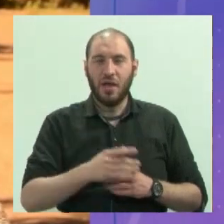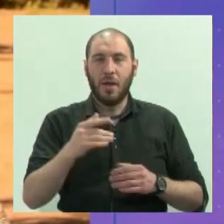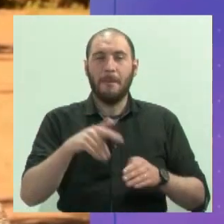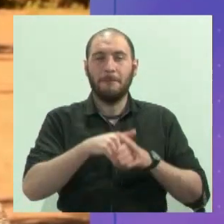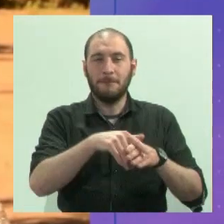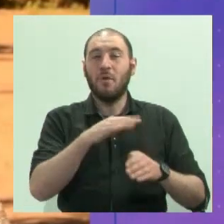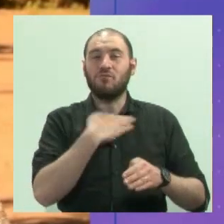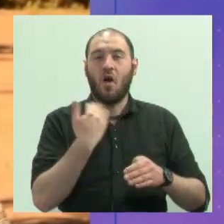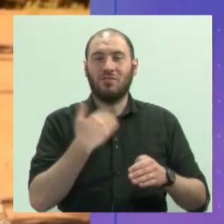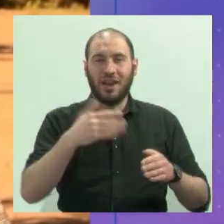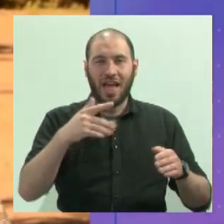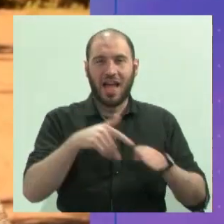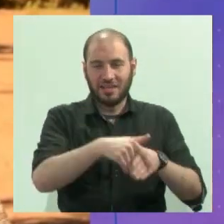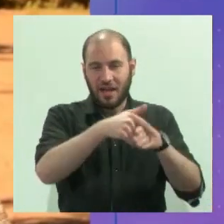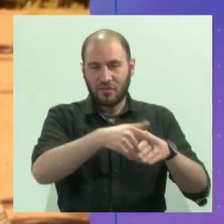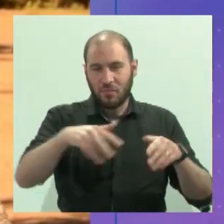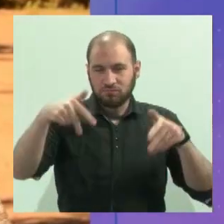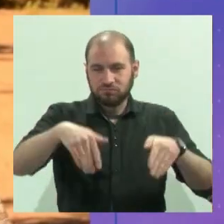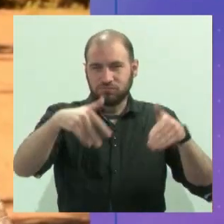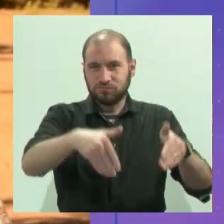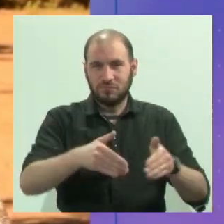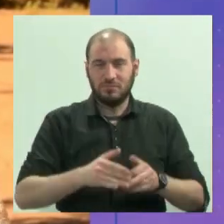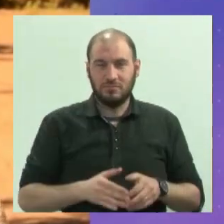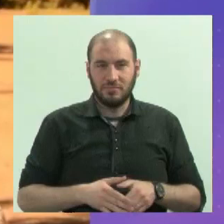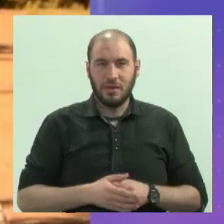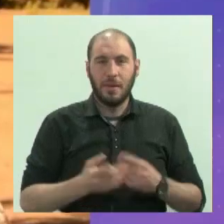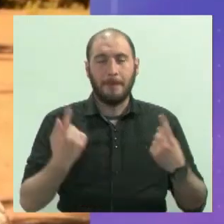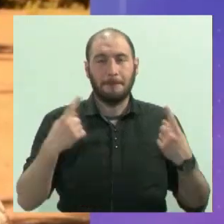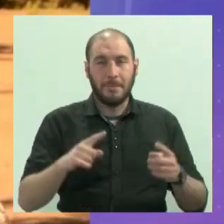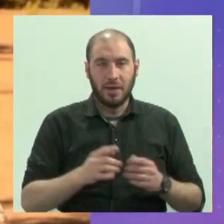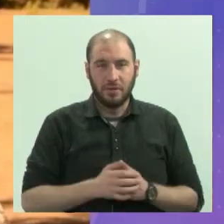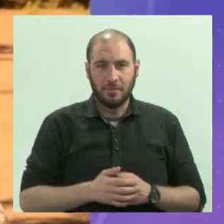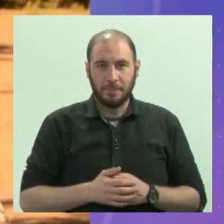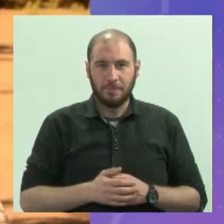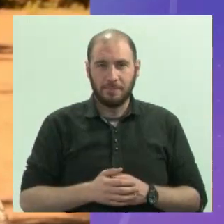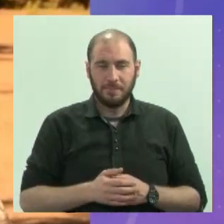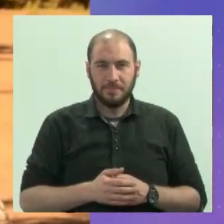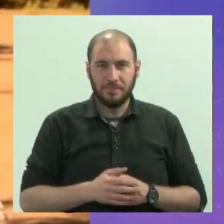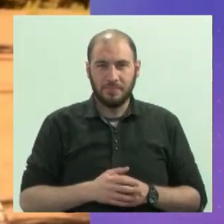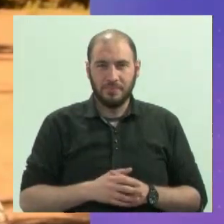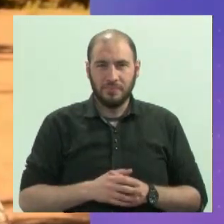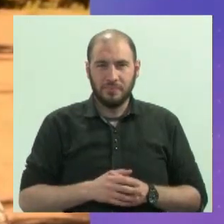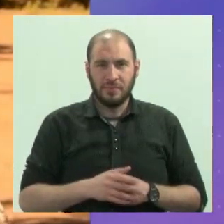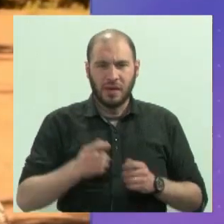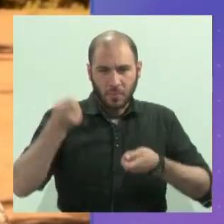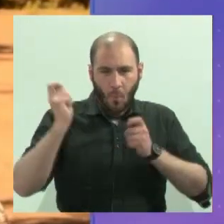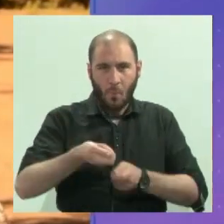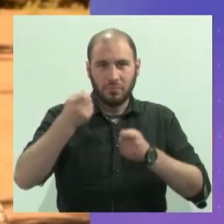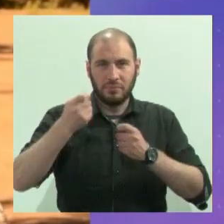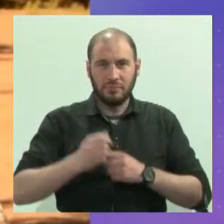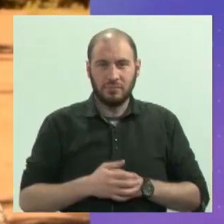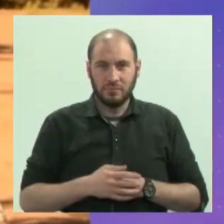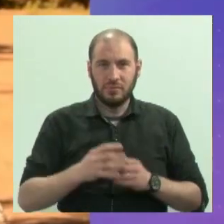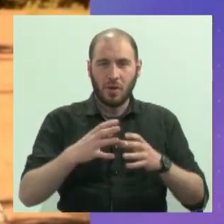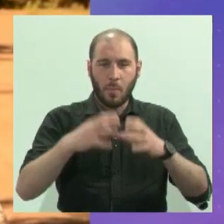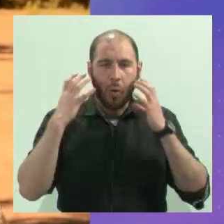putre le salió a caballo en otra mula. Pero el apero, las riendas,